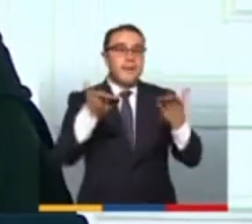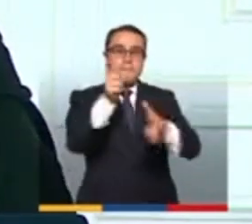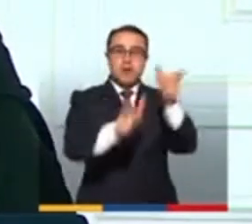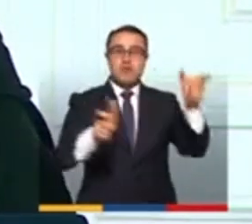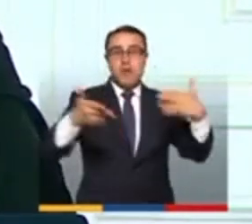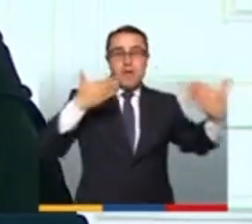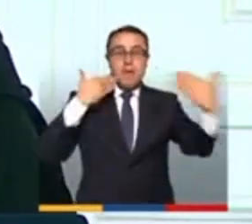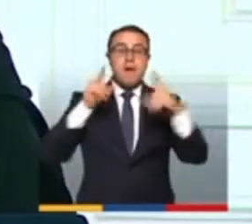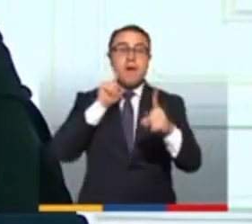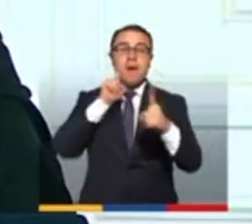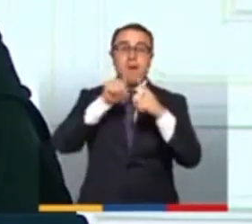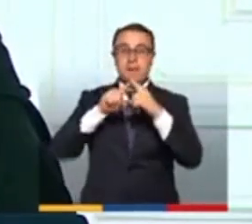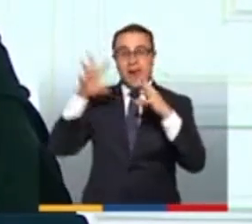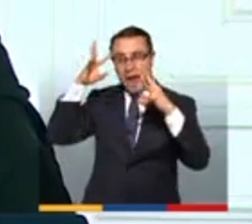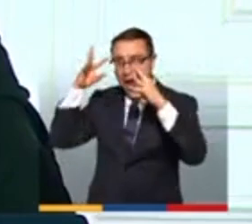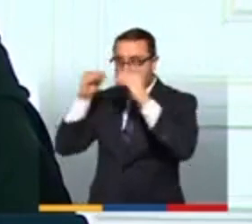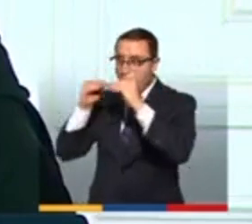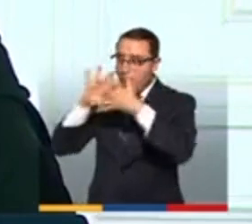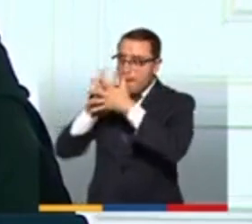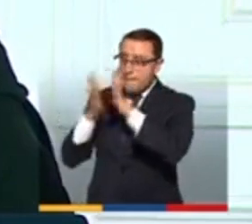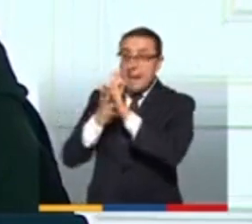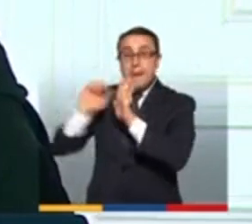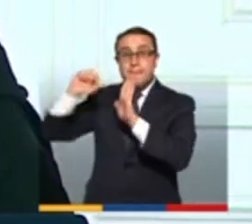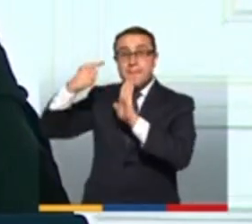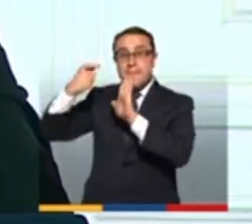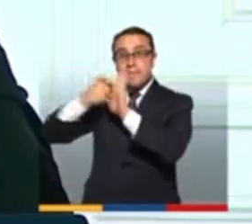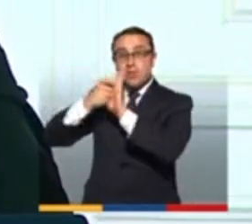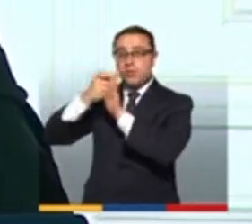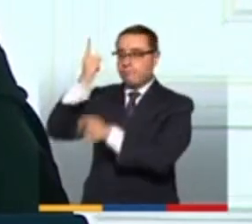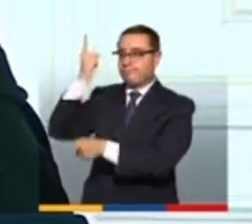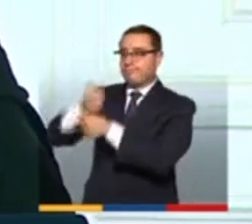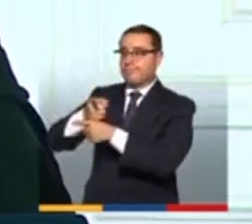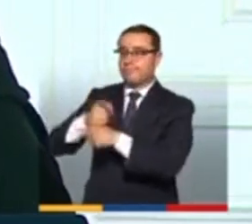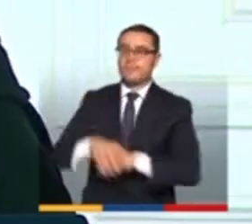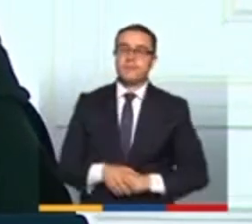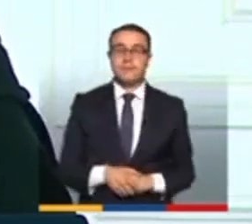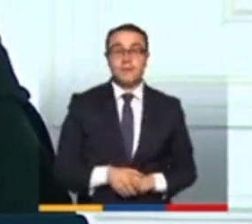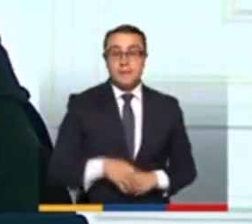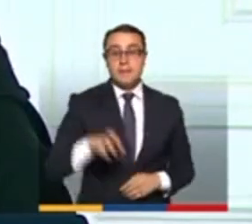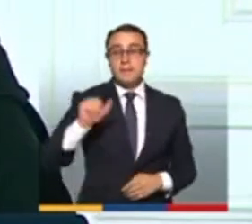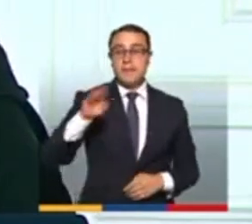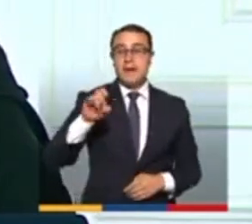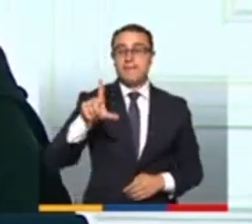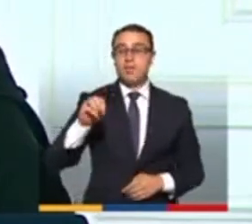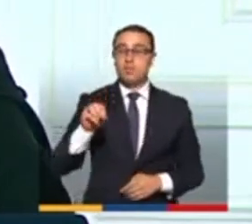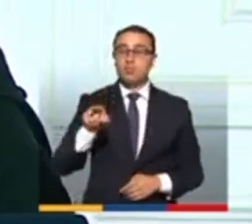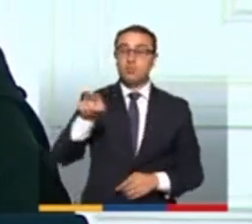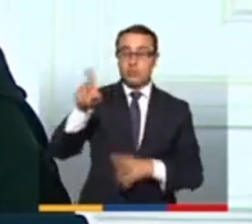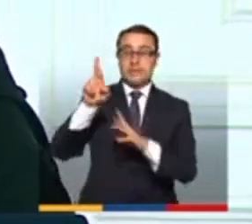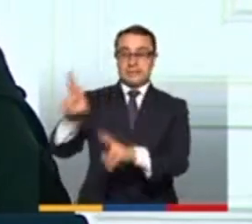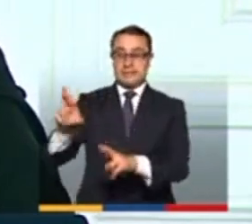Así que, Pablo Francisco, usted no me va a poder responder, eso es de su entidad.